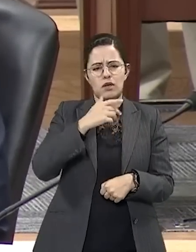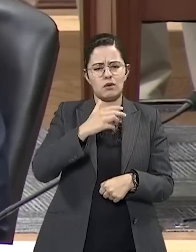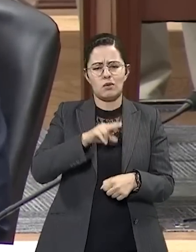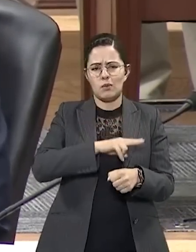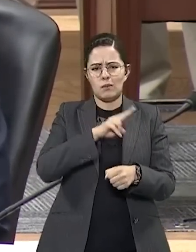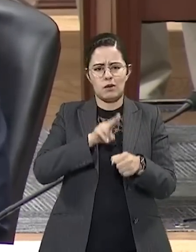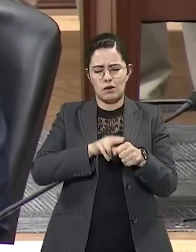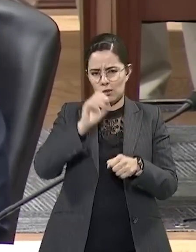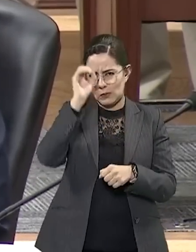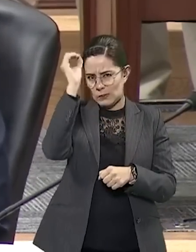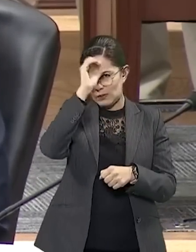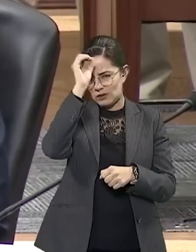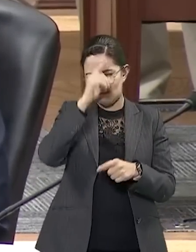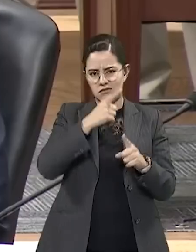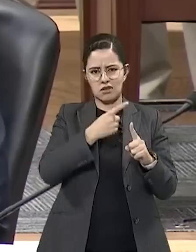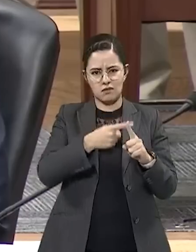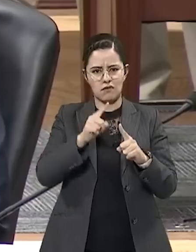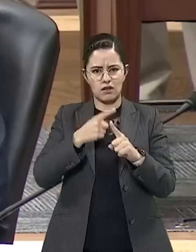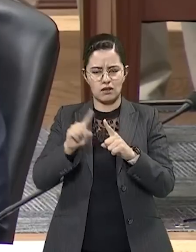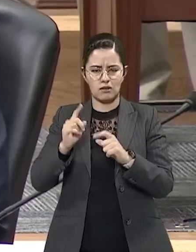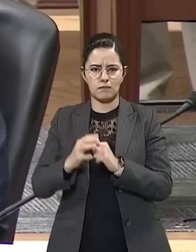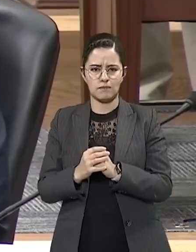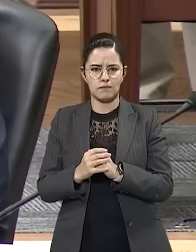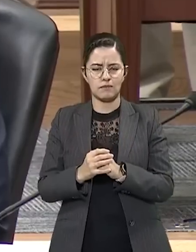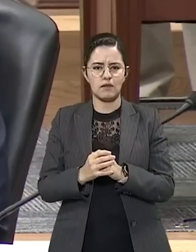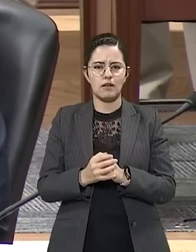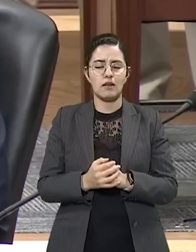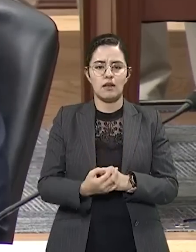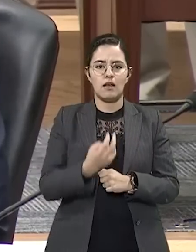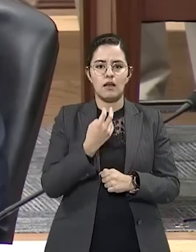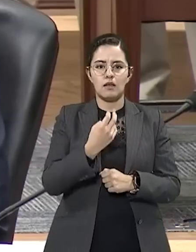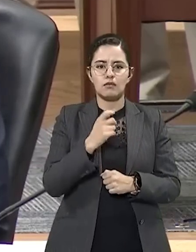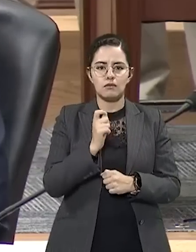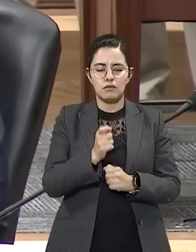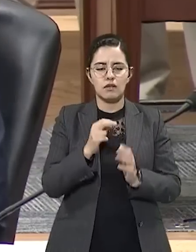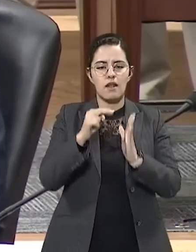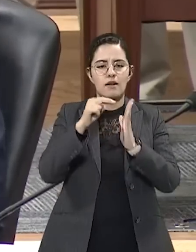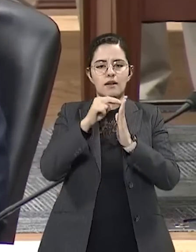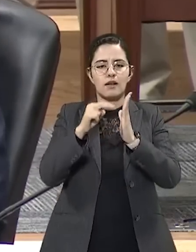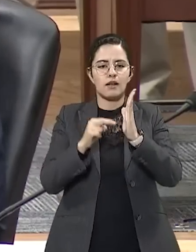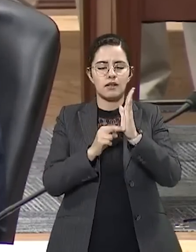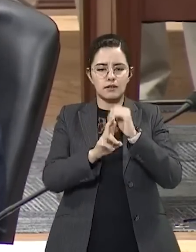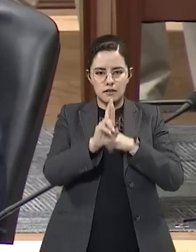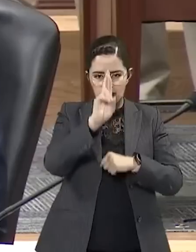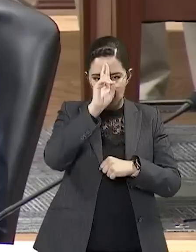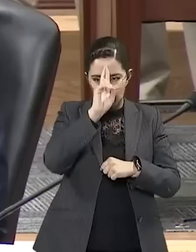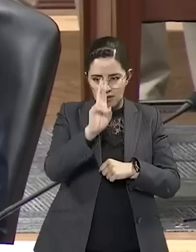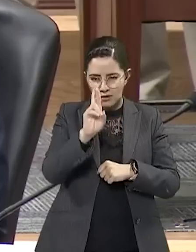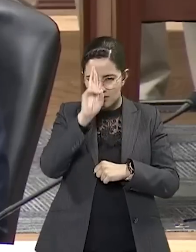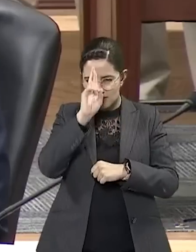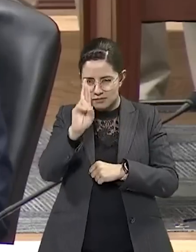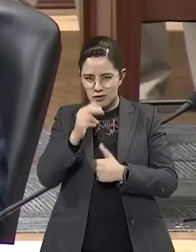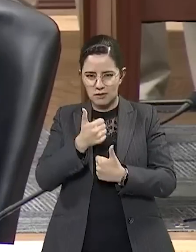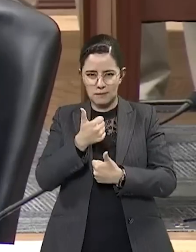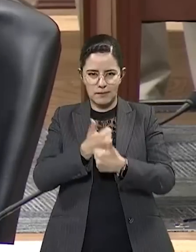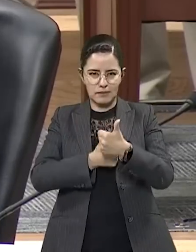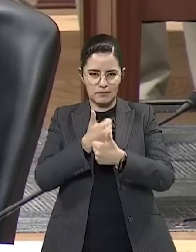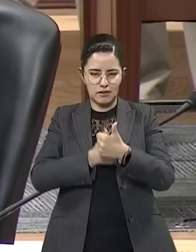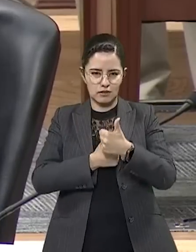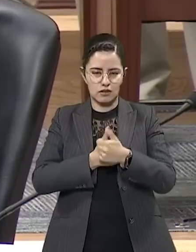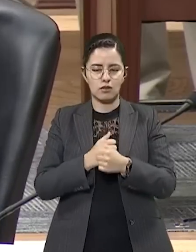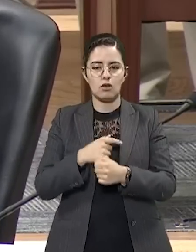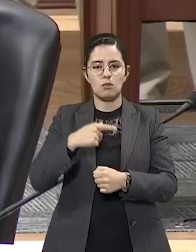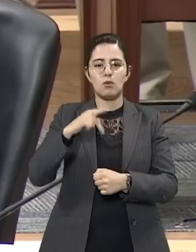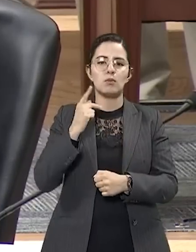diversidad ese espíritu no es otro que el hacer respetar las reglas de la contienda política y ser garante de los Derechos